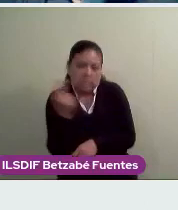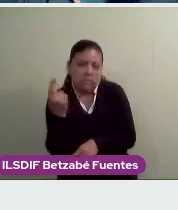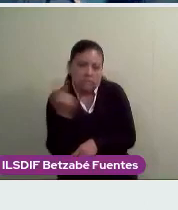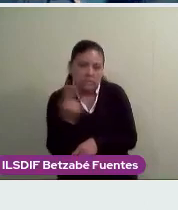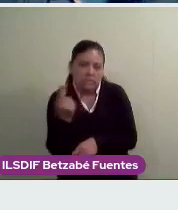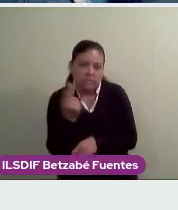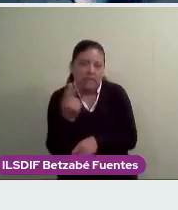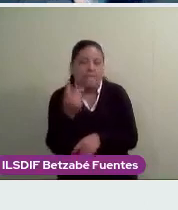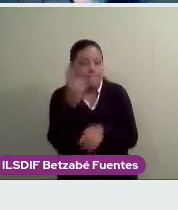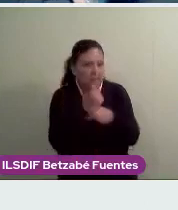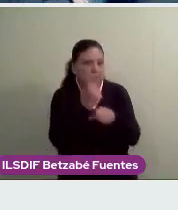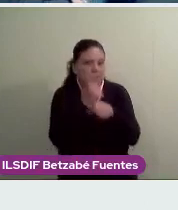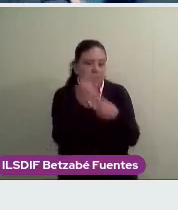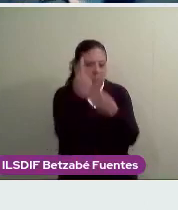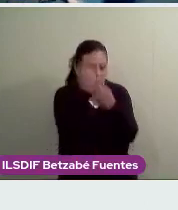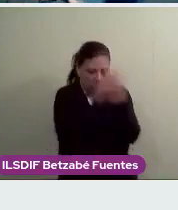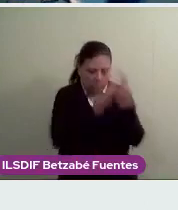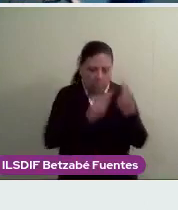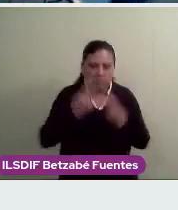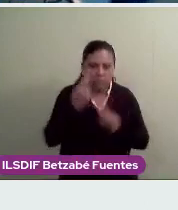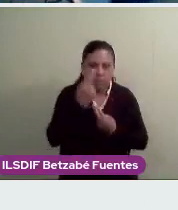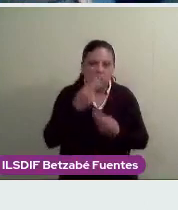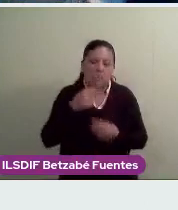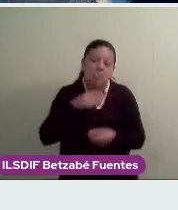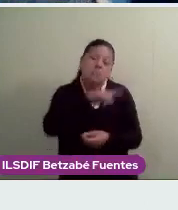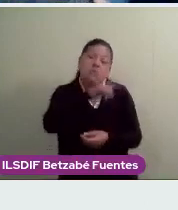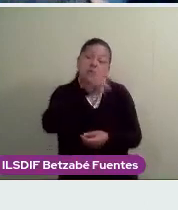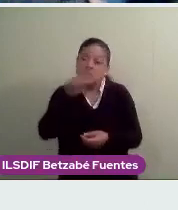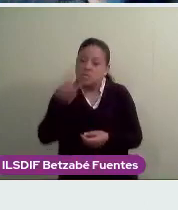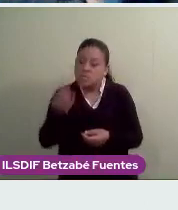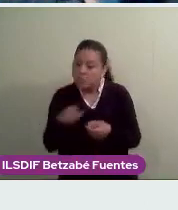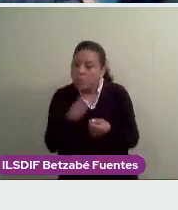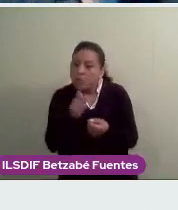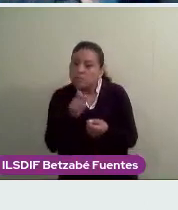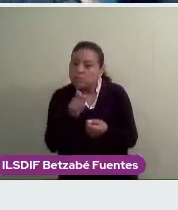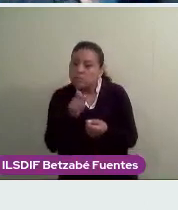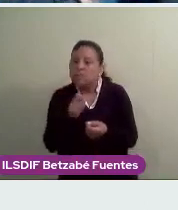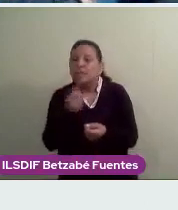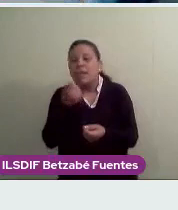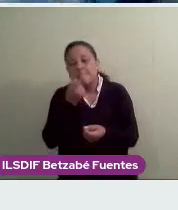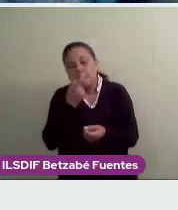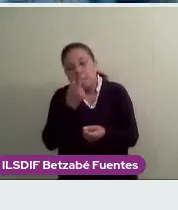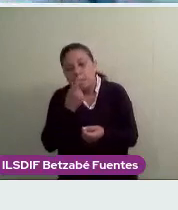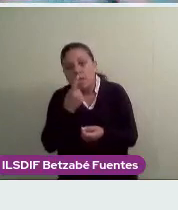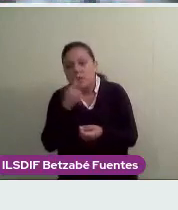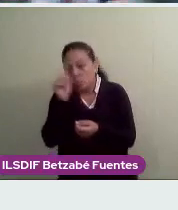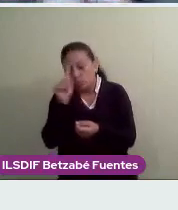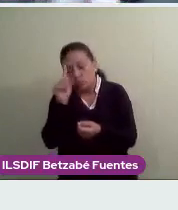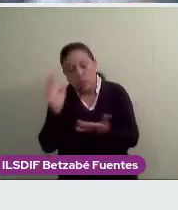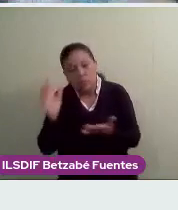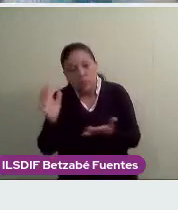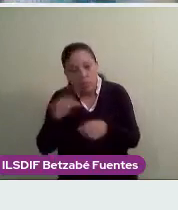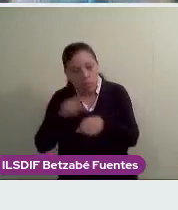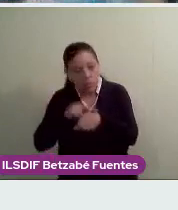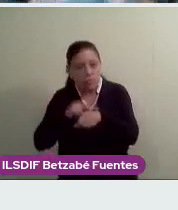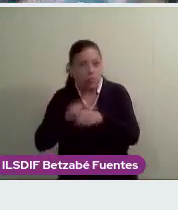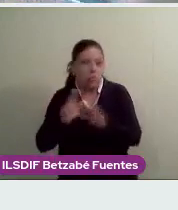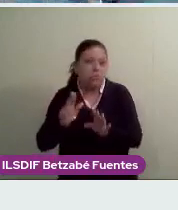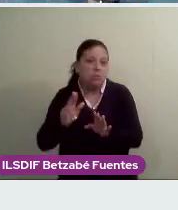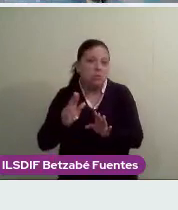se le realiza. Les ayuda mucho esta parte de la somatización y de la impulsividad. Ayuda a que